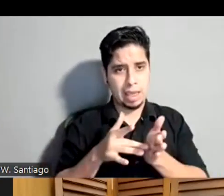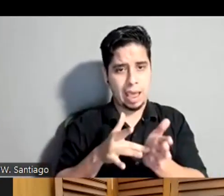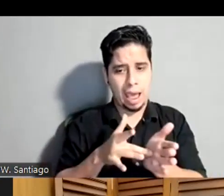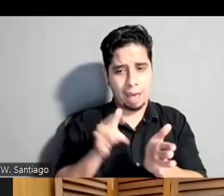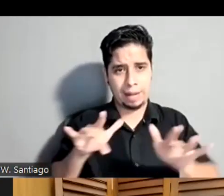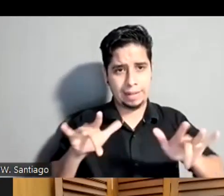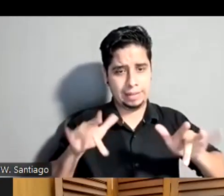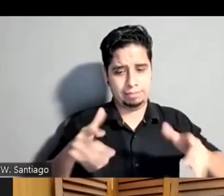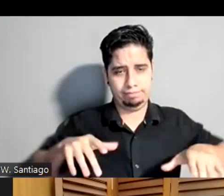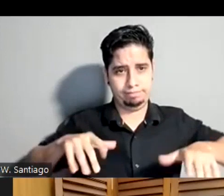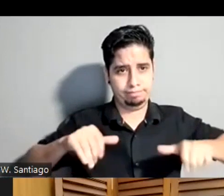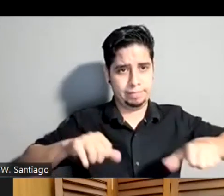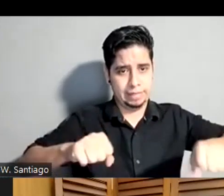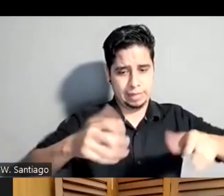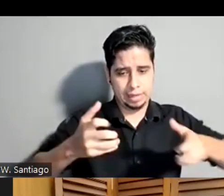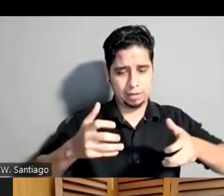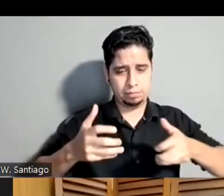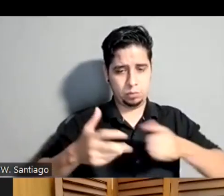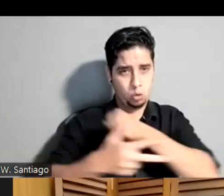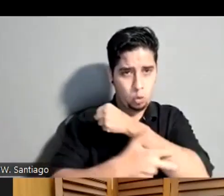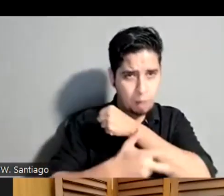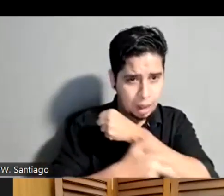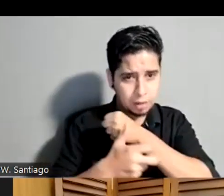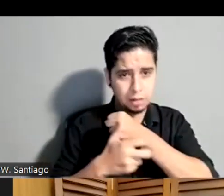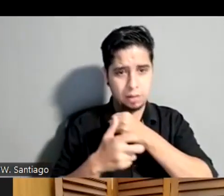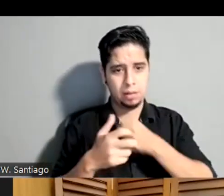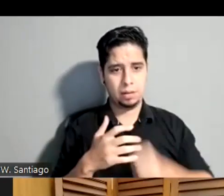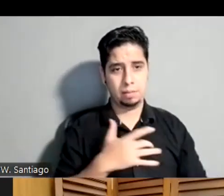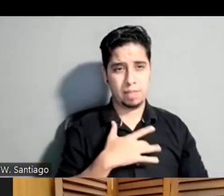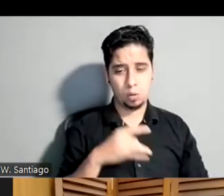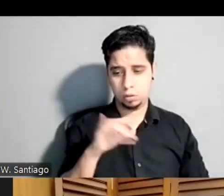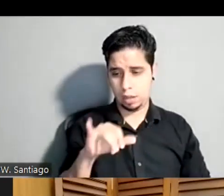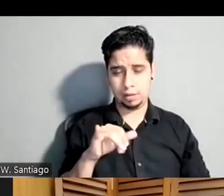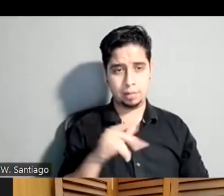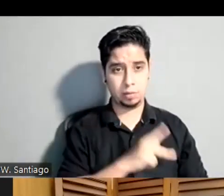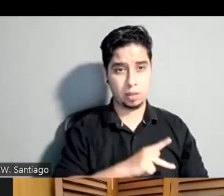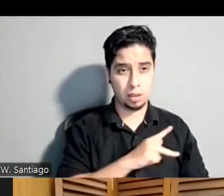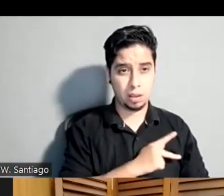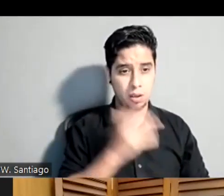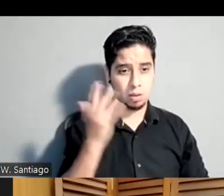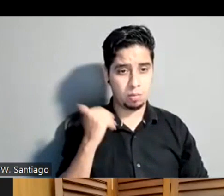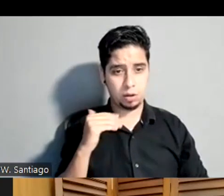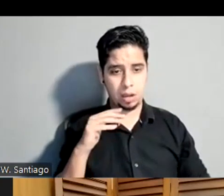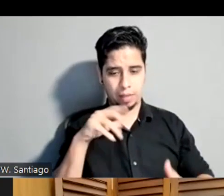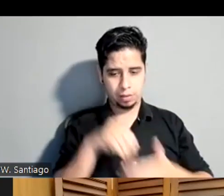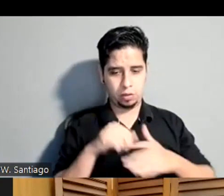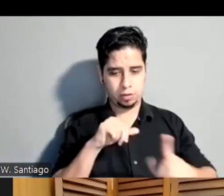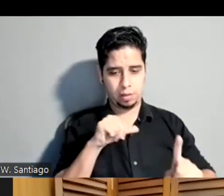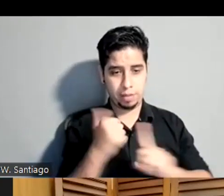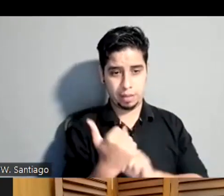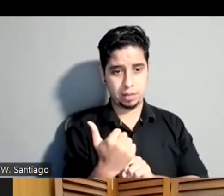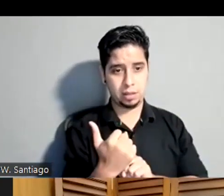el querer acaparar, robar. Me gusta ese personaje porque todavía, ¿verdad?, dentro de ese ambiente.